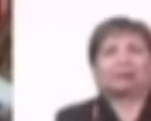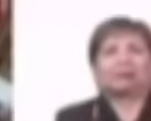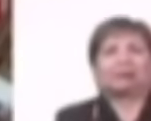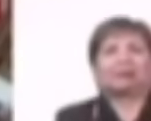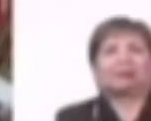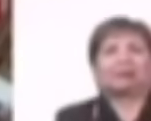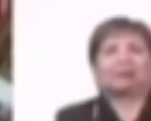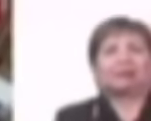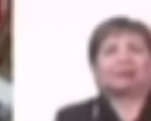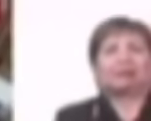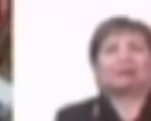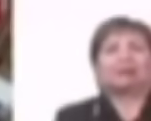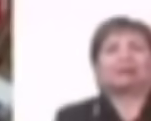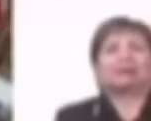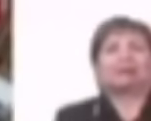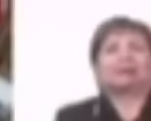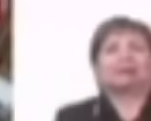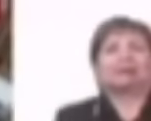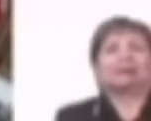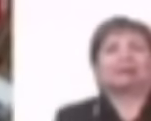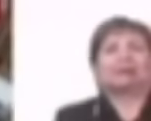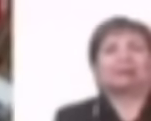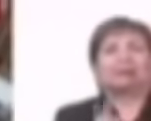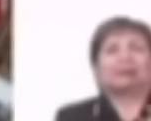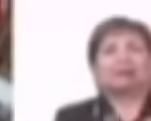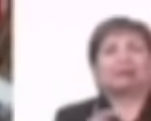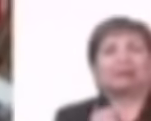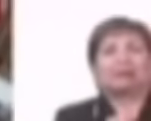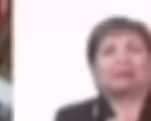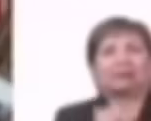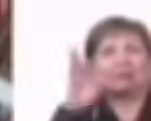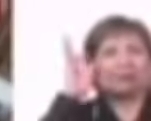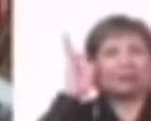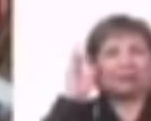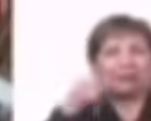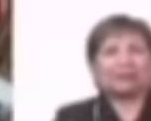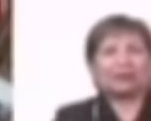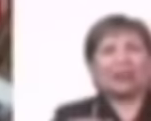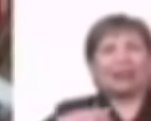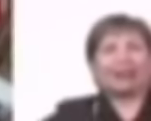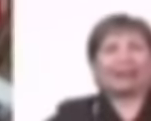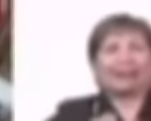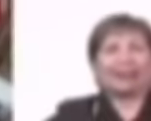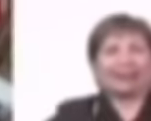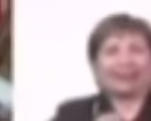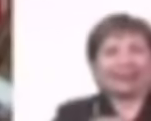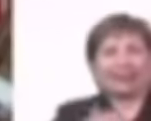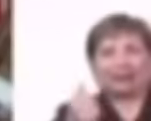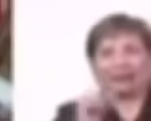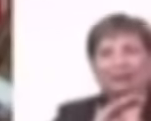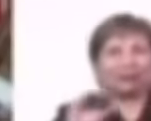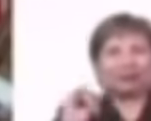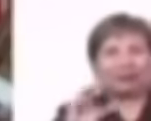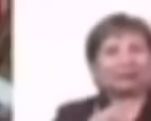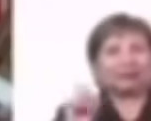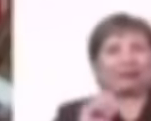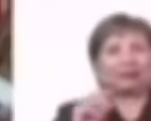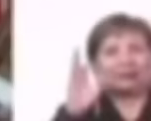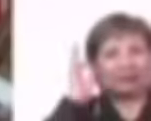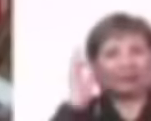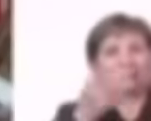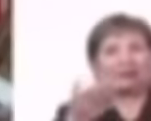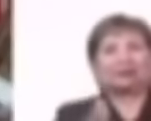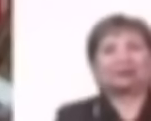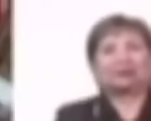No al proyecto de ley, sino... Parece que tiene alguna obsesión con el fujimorismo. Yo soy de Acción Popular, no soy del fujimorismo,